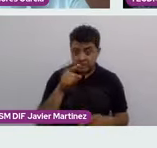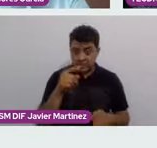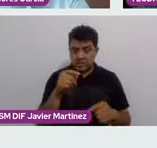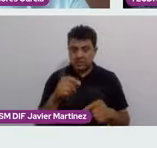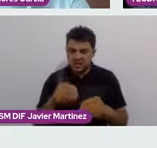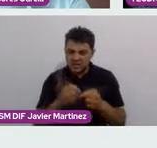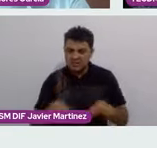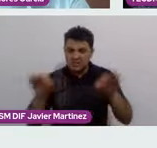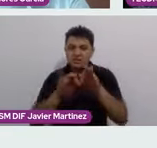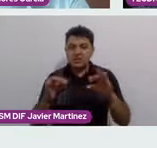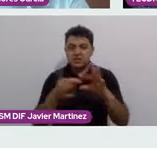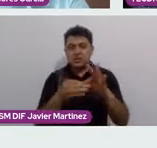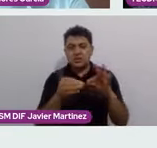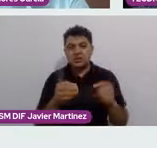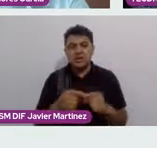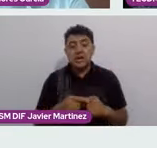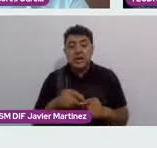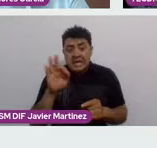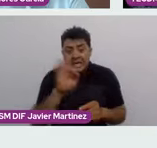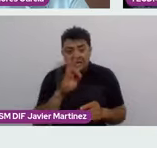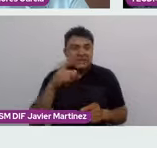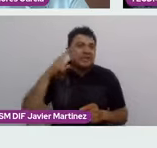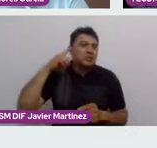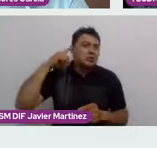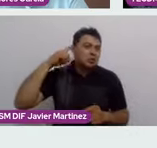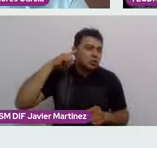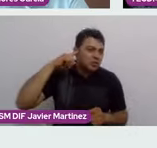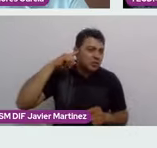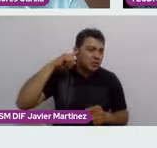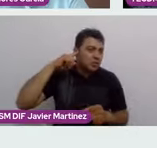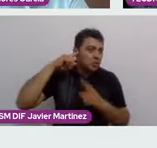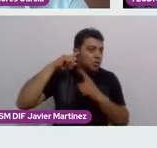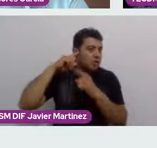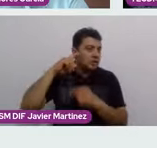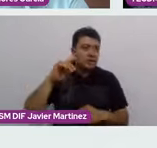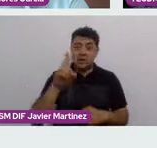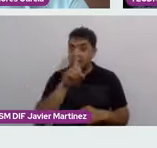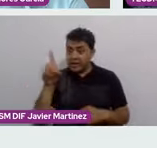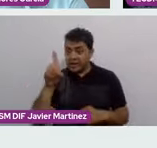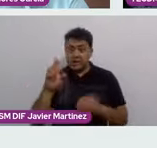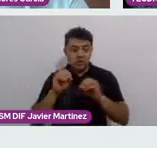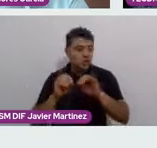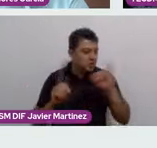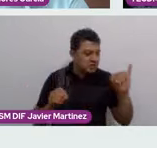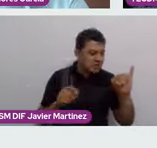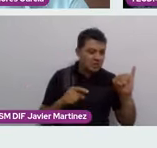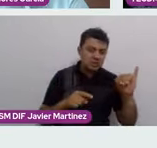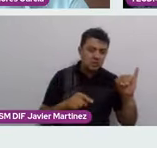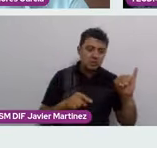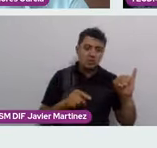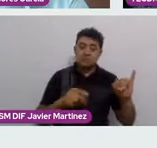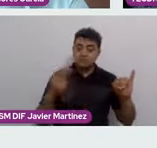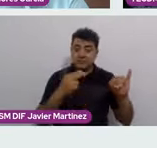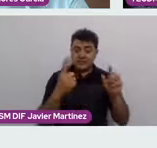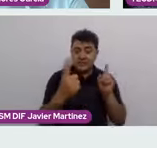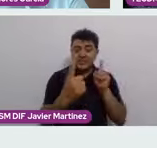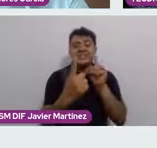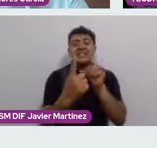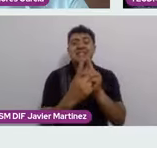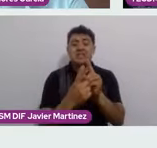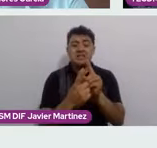si su zumbido es unilateral, no deje de atenderse, ¿sí? Tiene que acudir a atención, ¿sí?